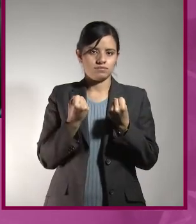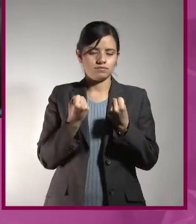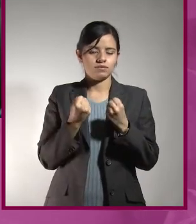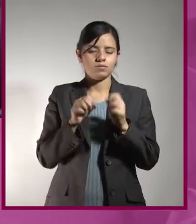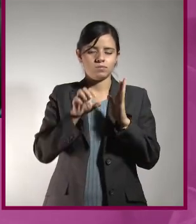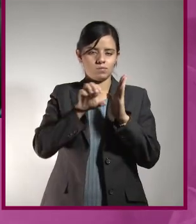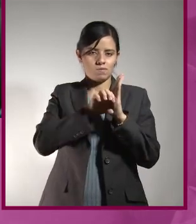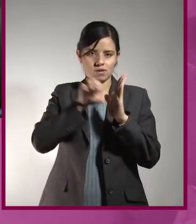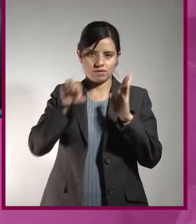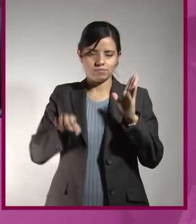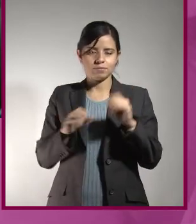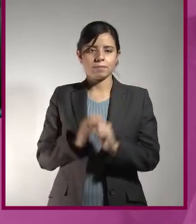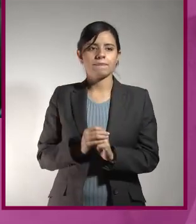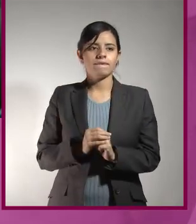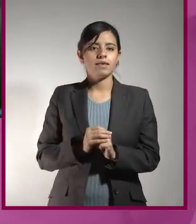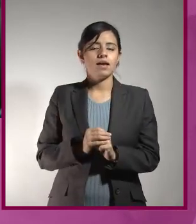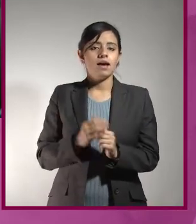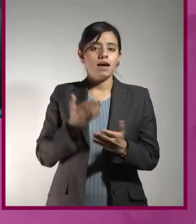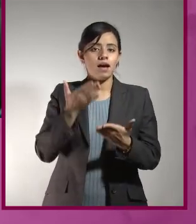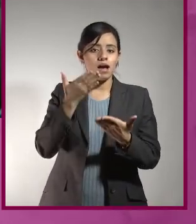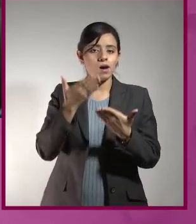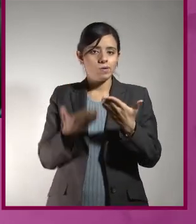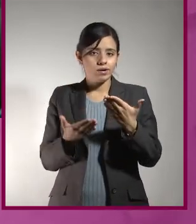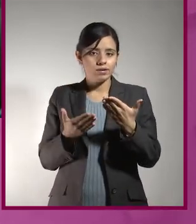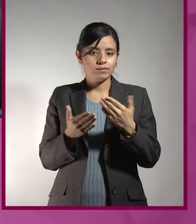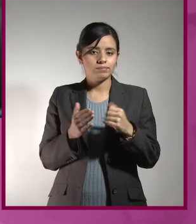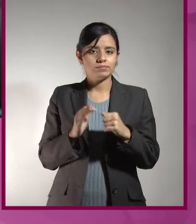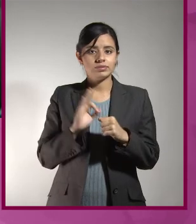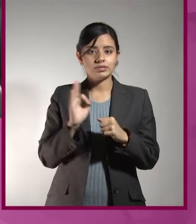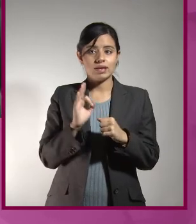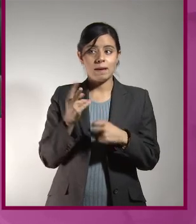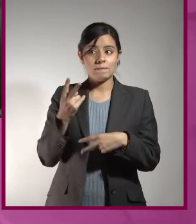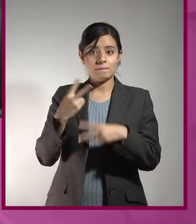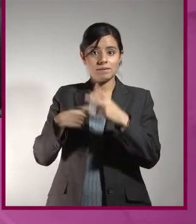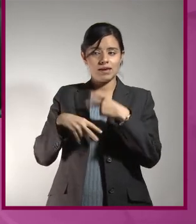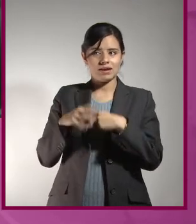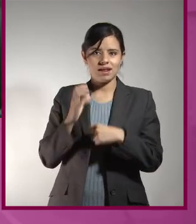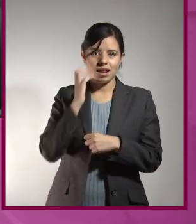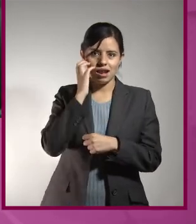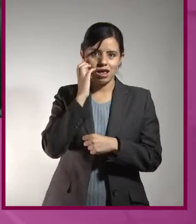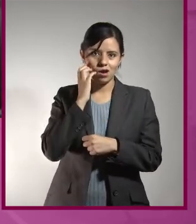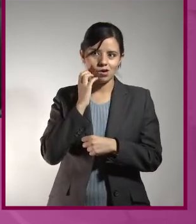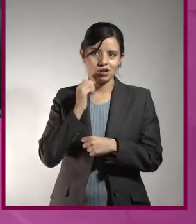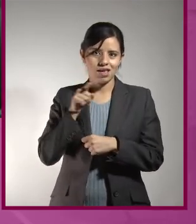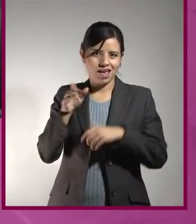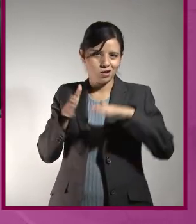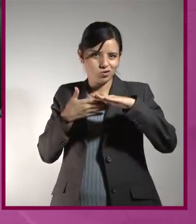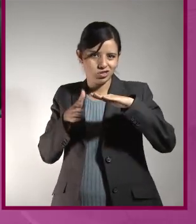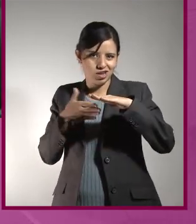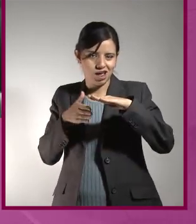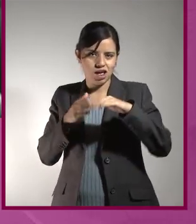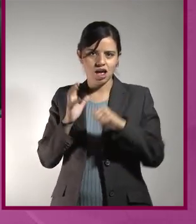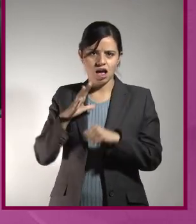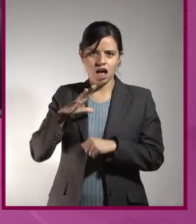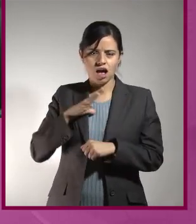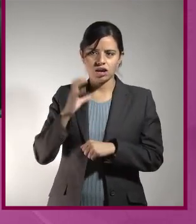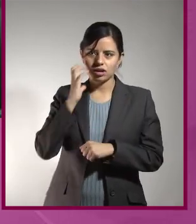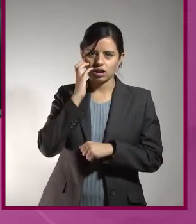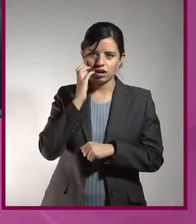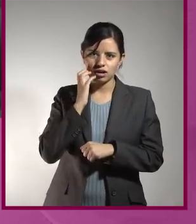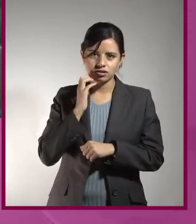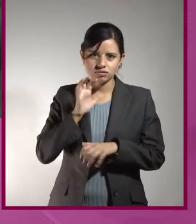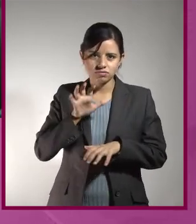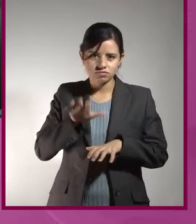vida. Por ejemplo, si ahora llega un león en mi cocina,